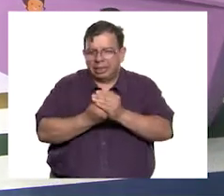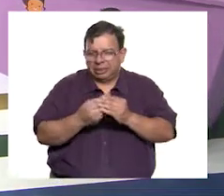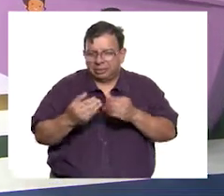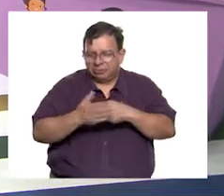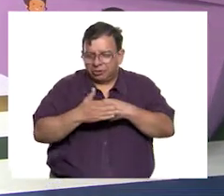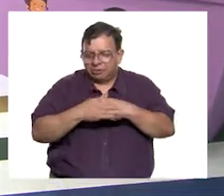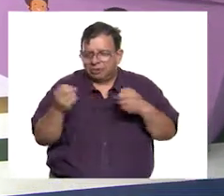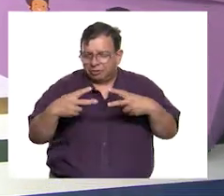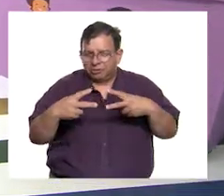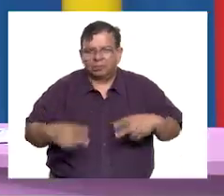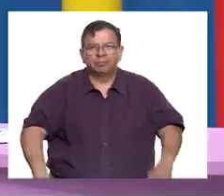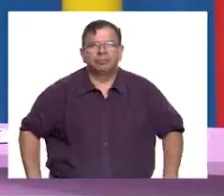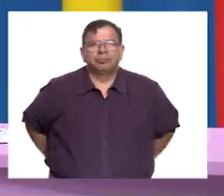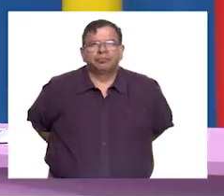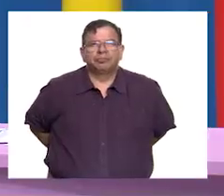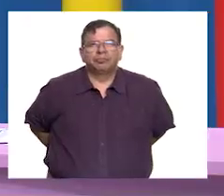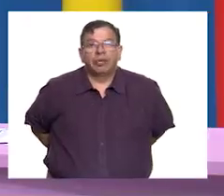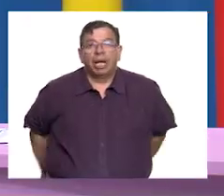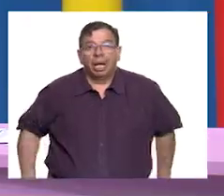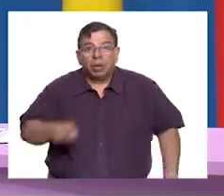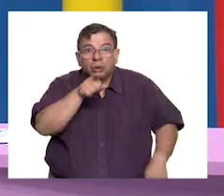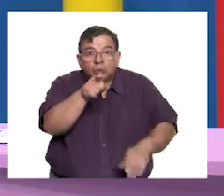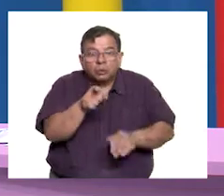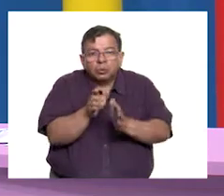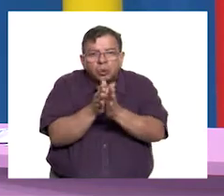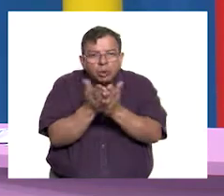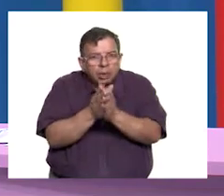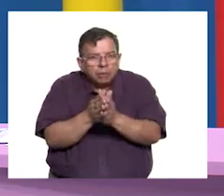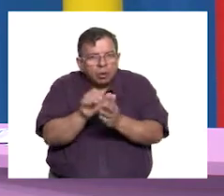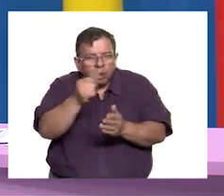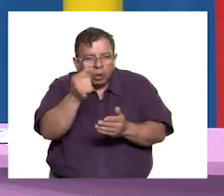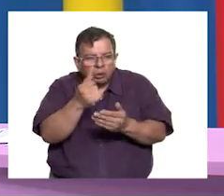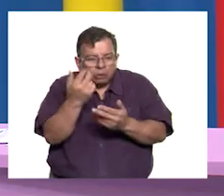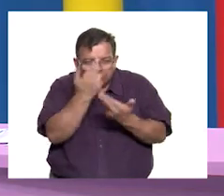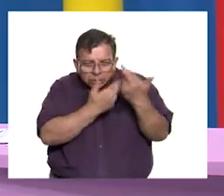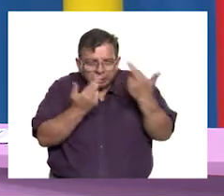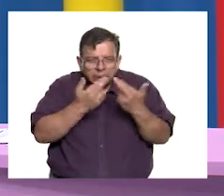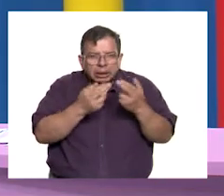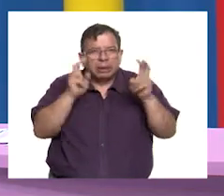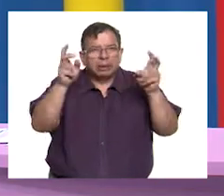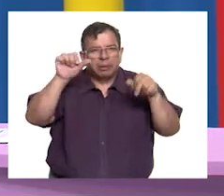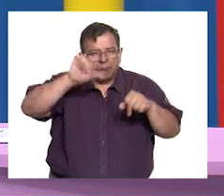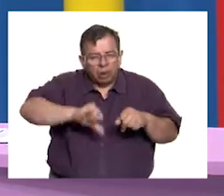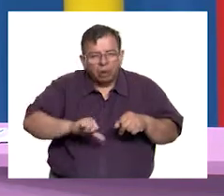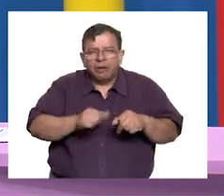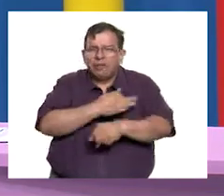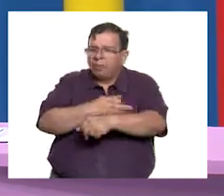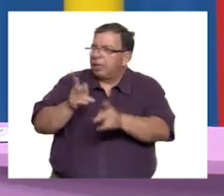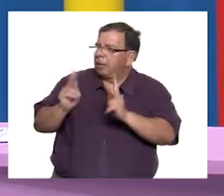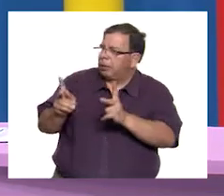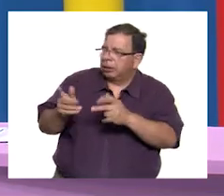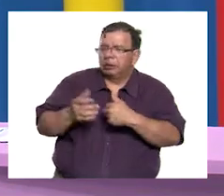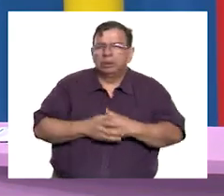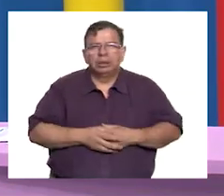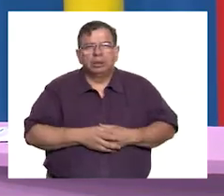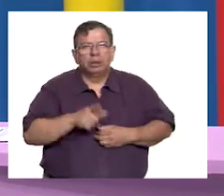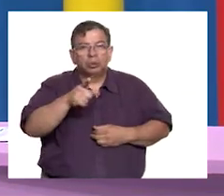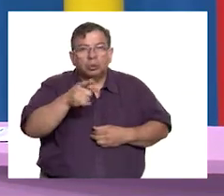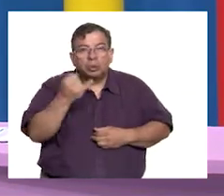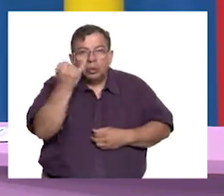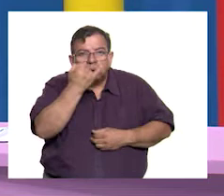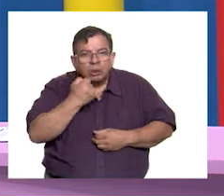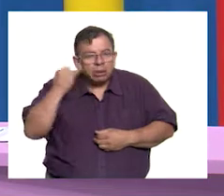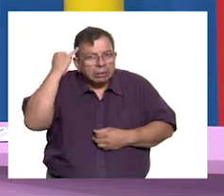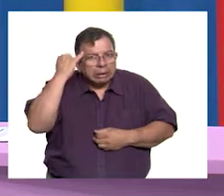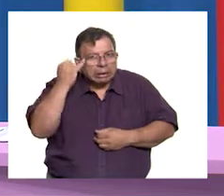que sí. Si te es posible, consulta otros libros y comenta el tema de hoy con tu familia. Si tienes la fortuna de hablar una